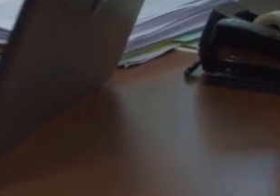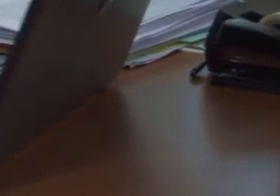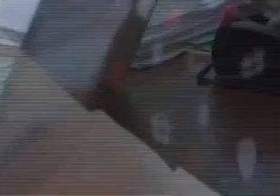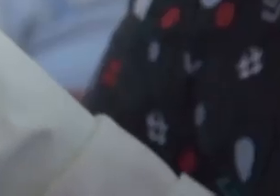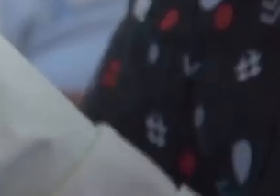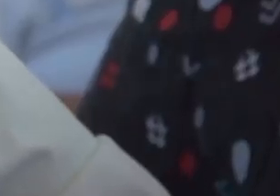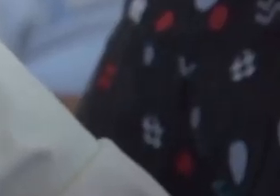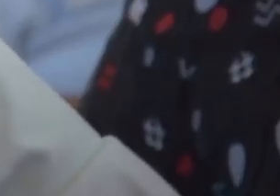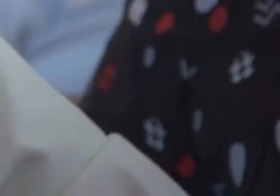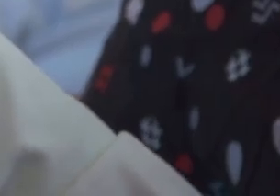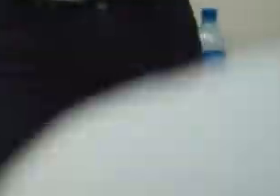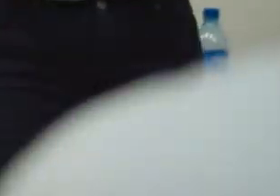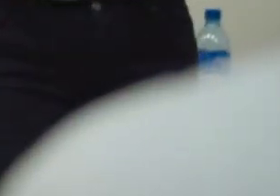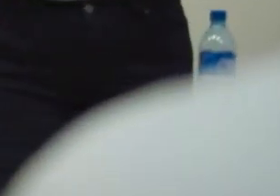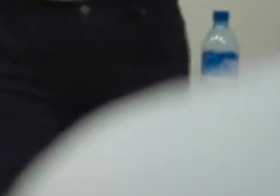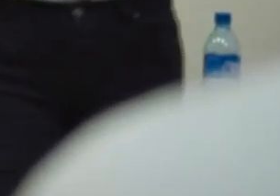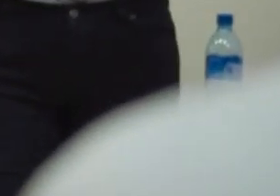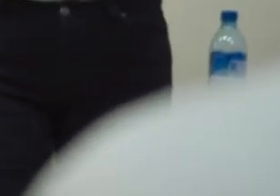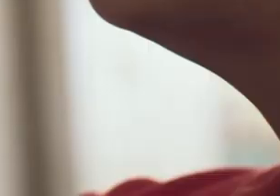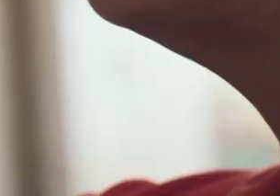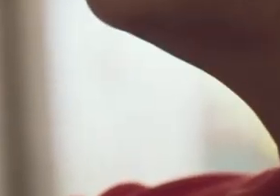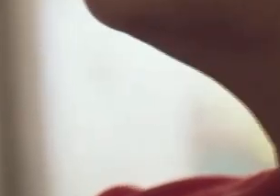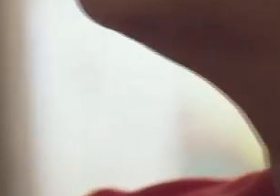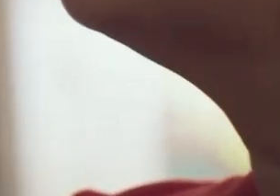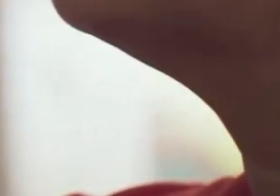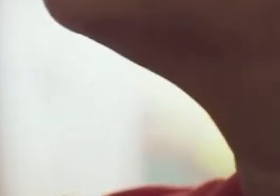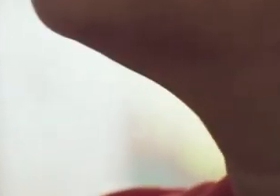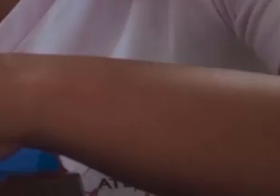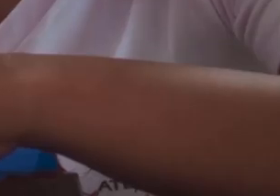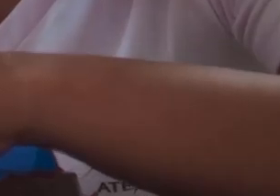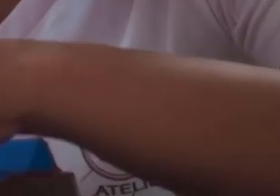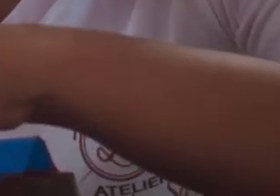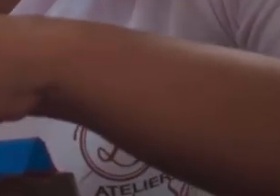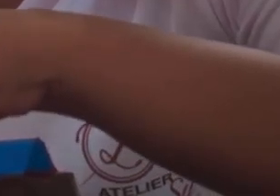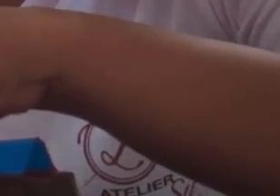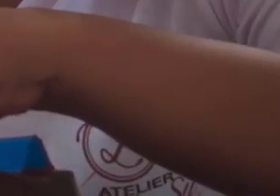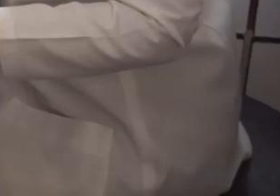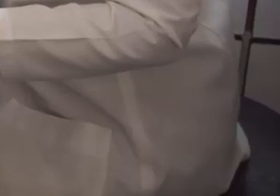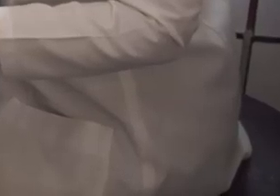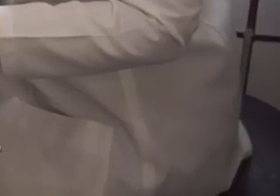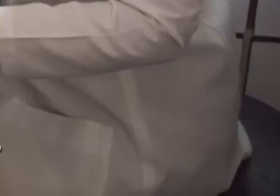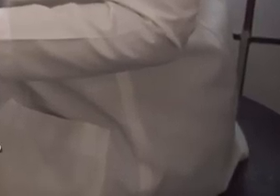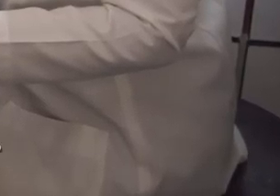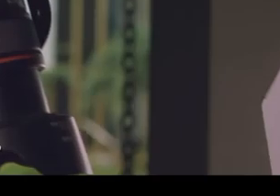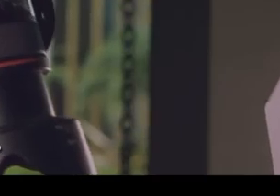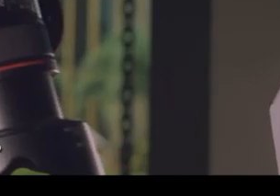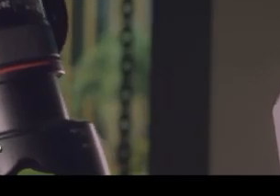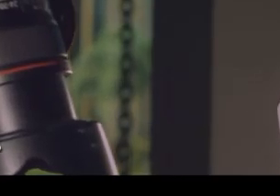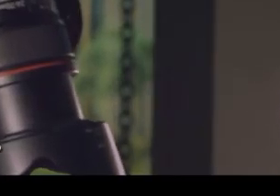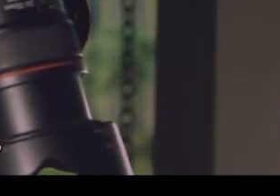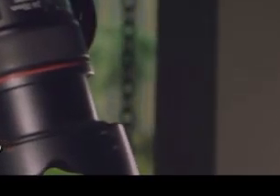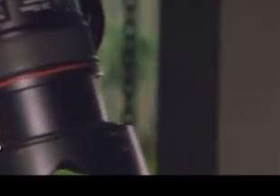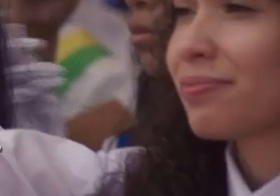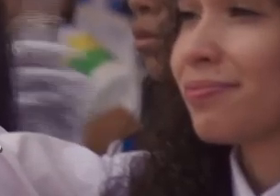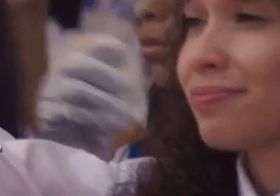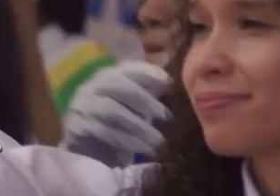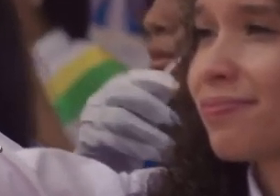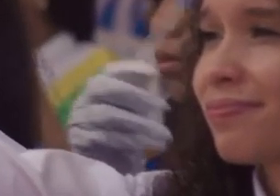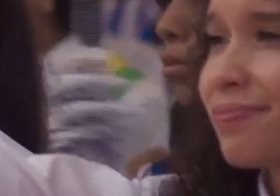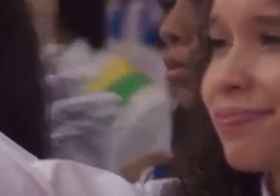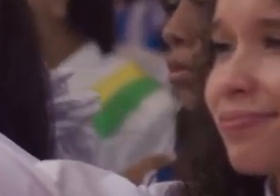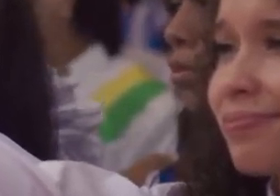Nicaragua, mujer, tu voz fuerte y potente, tu espíritu de lucha, incansable,